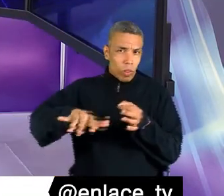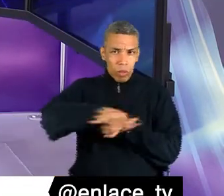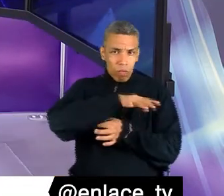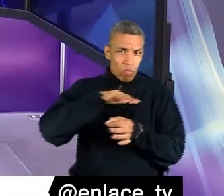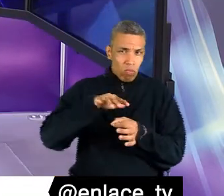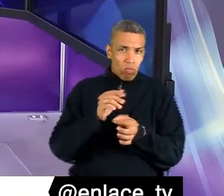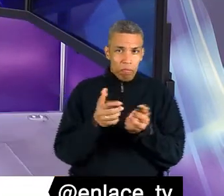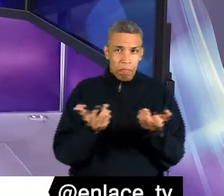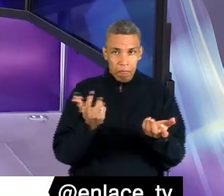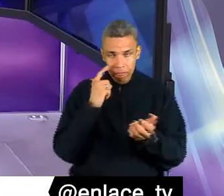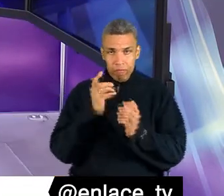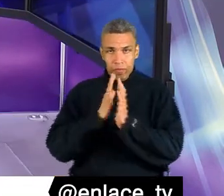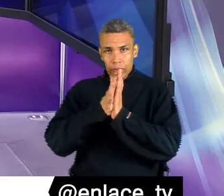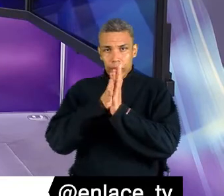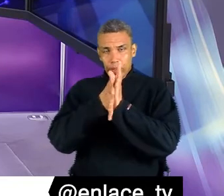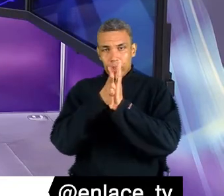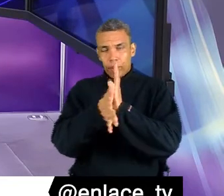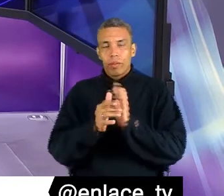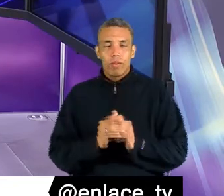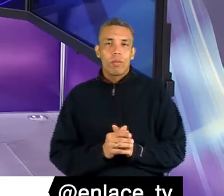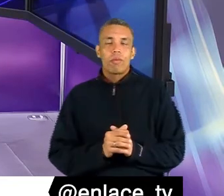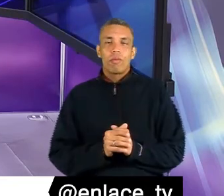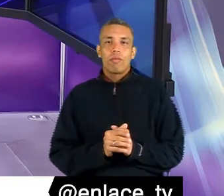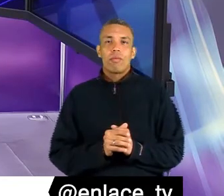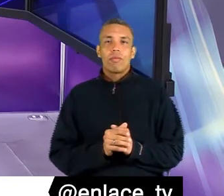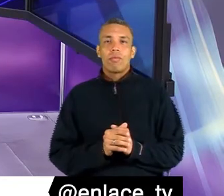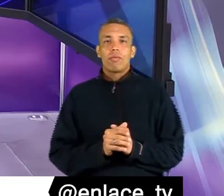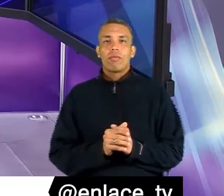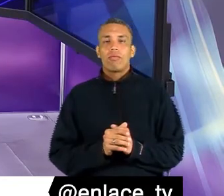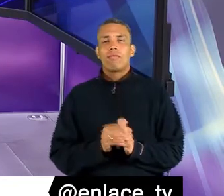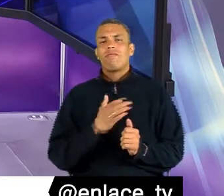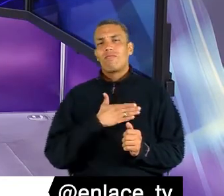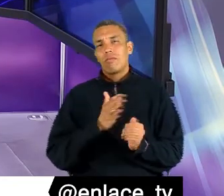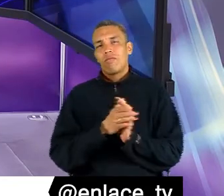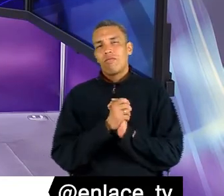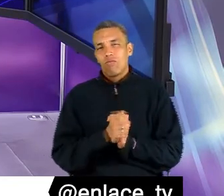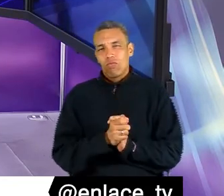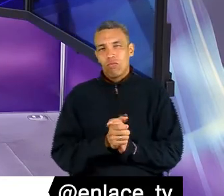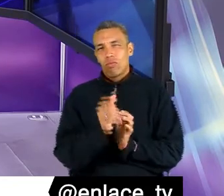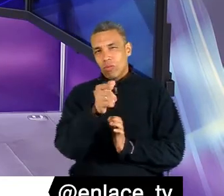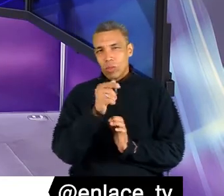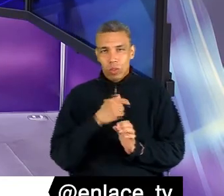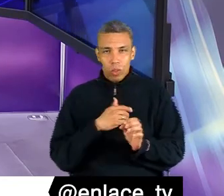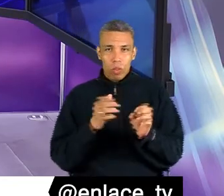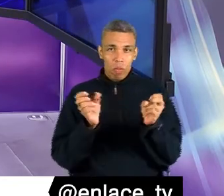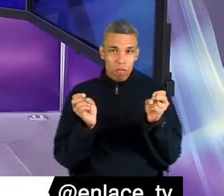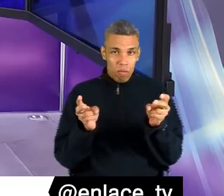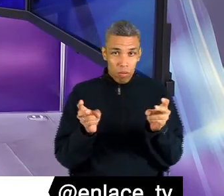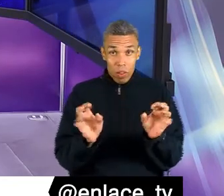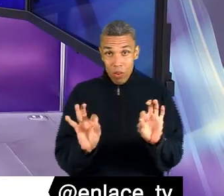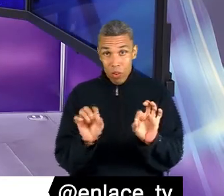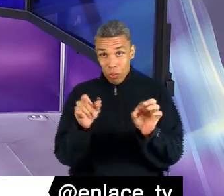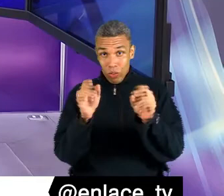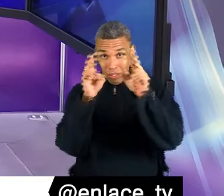Bienvenidos, esto es Enlace Noticias, lo que usted quiere ver. Saludamos a esta hora a quienes se conectan con nosotros a través de